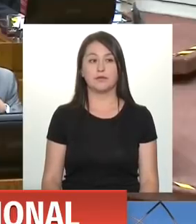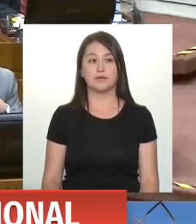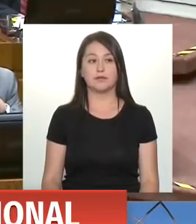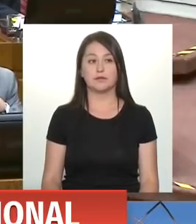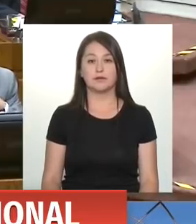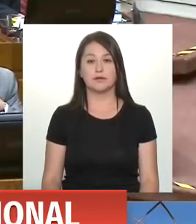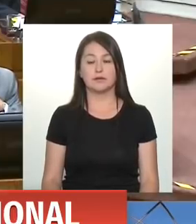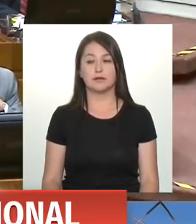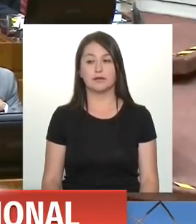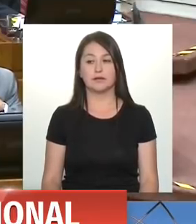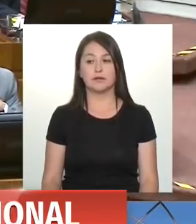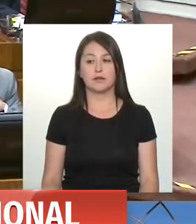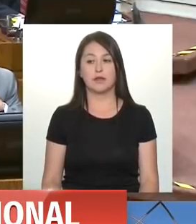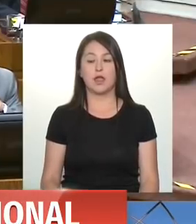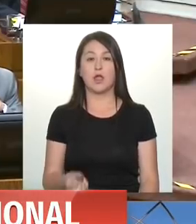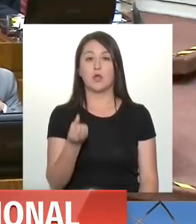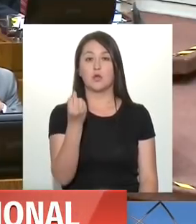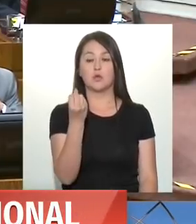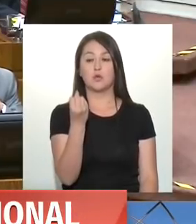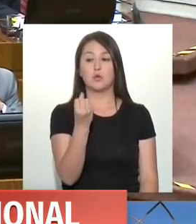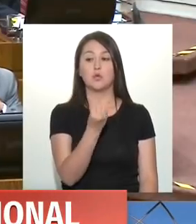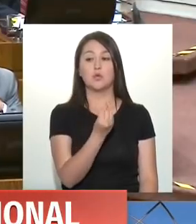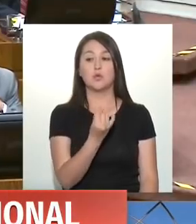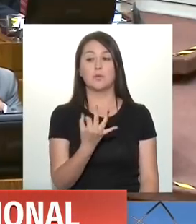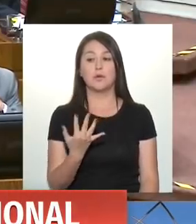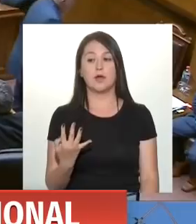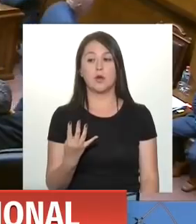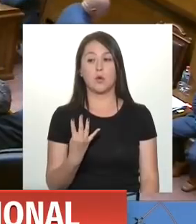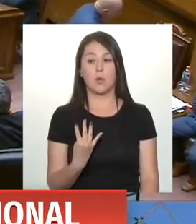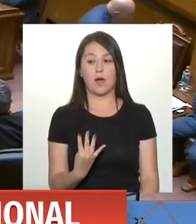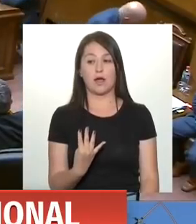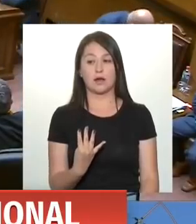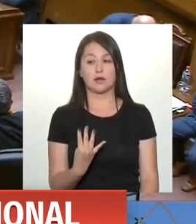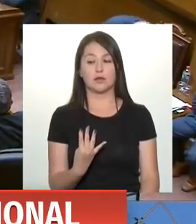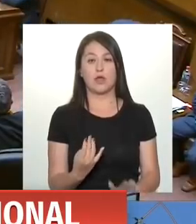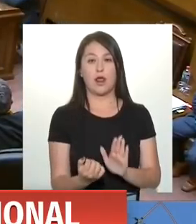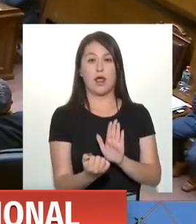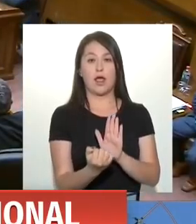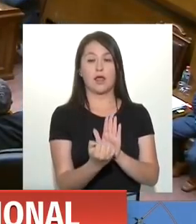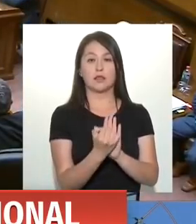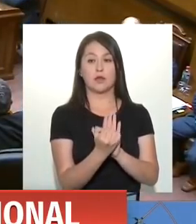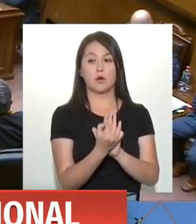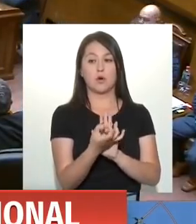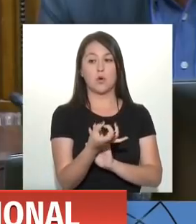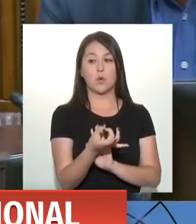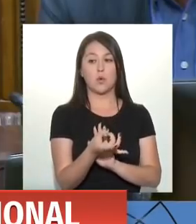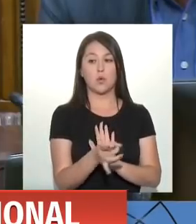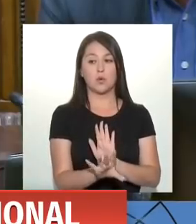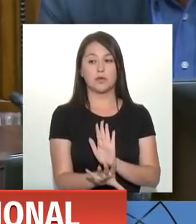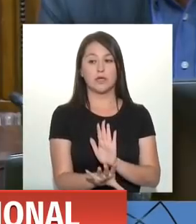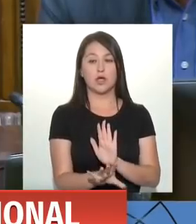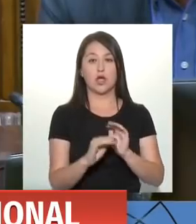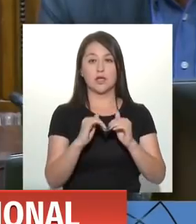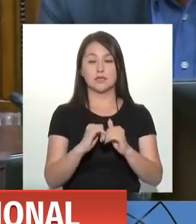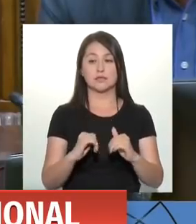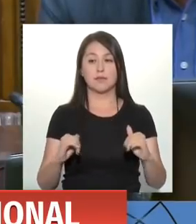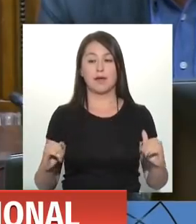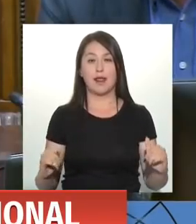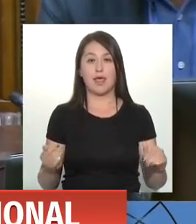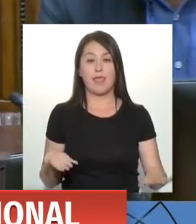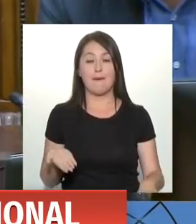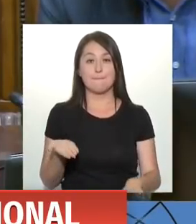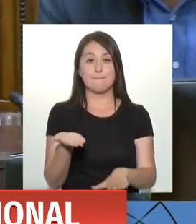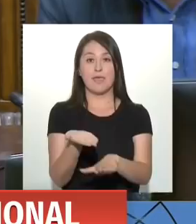se involucran estas indicaciones sobre los pueblos originarios, la paridad y